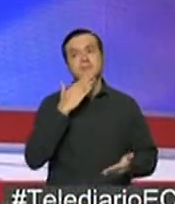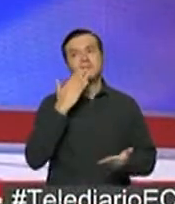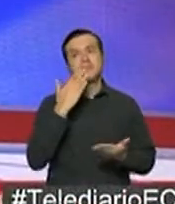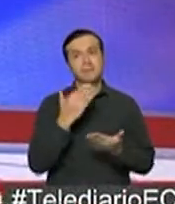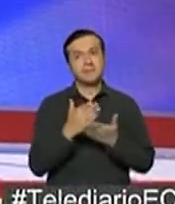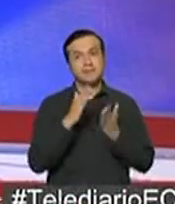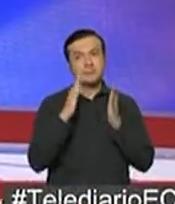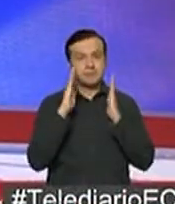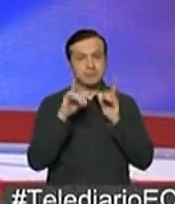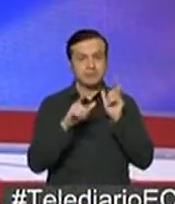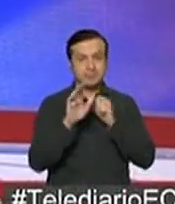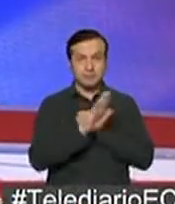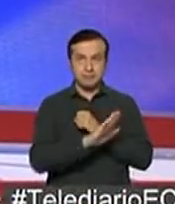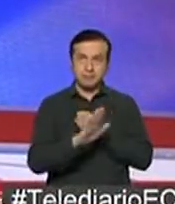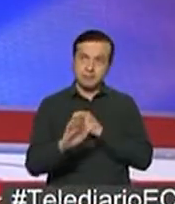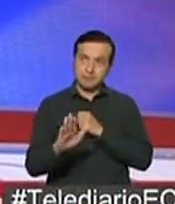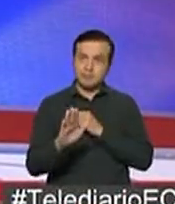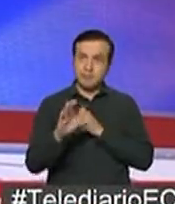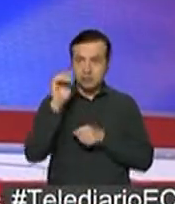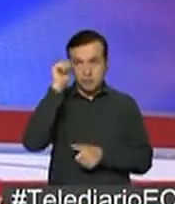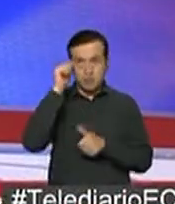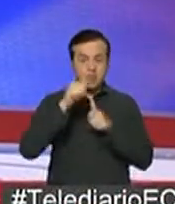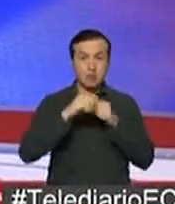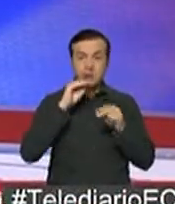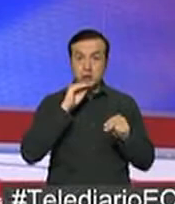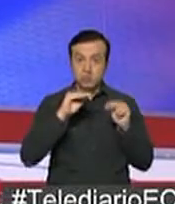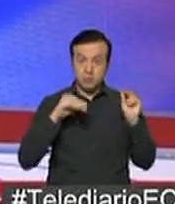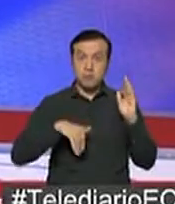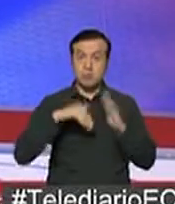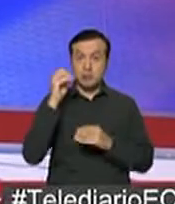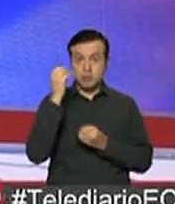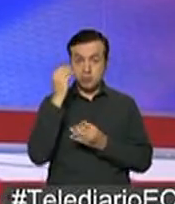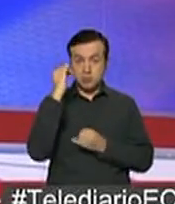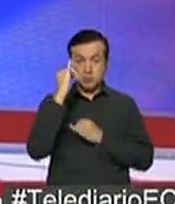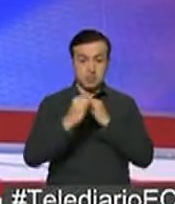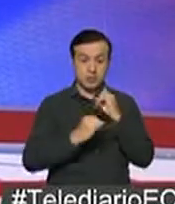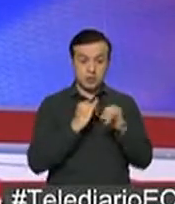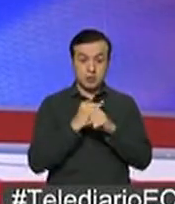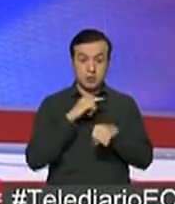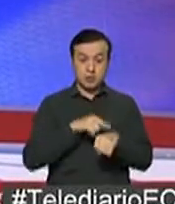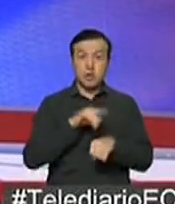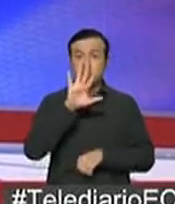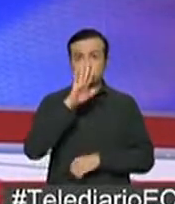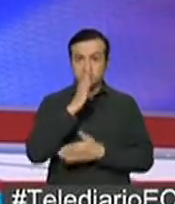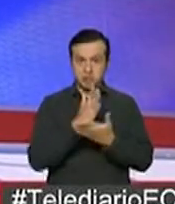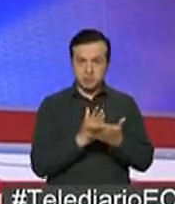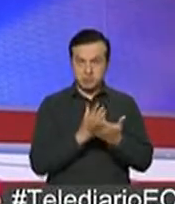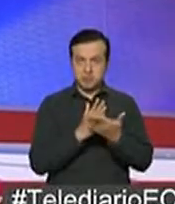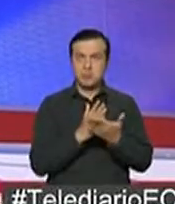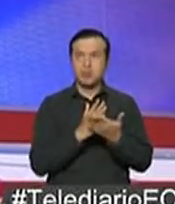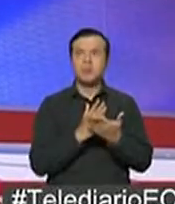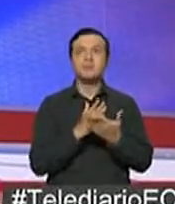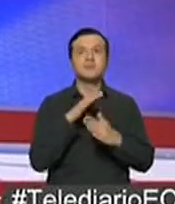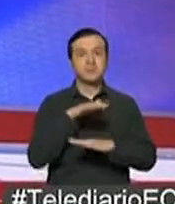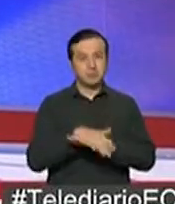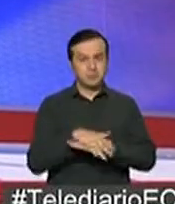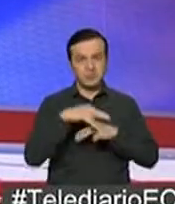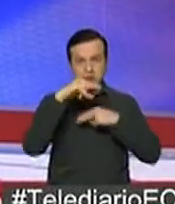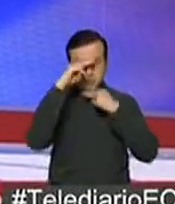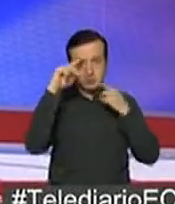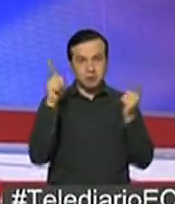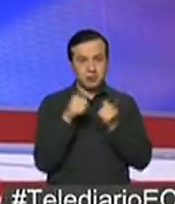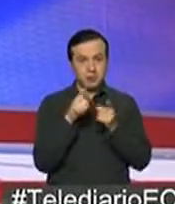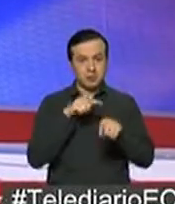acompañarnos en telediario emisión central recuerde que tenemos más información internacional a las 17 horas con 30 minutos nuestro micro informativo